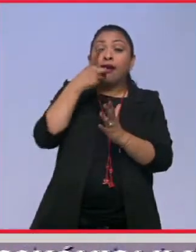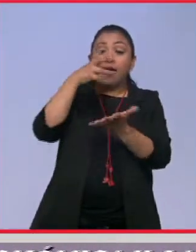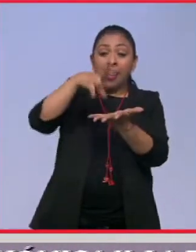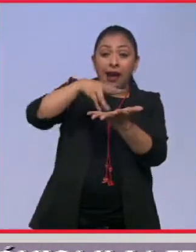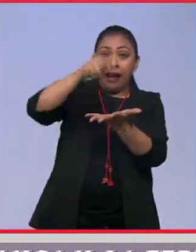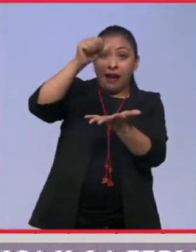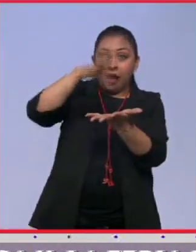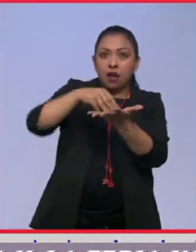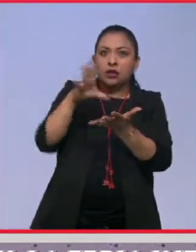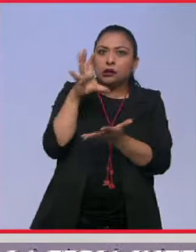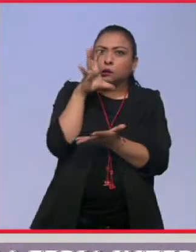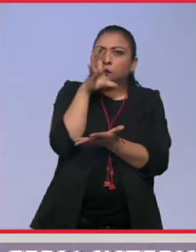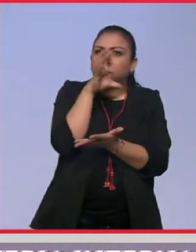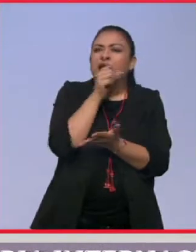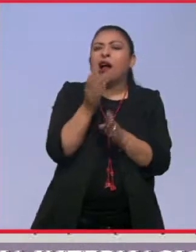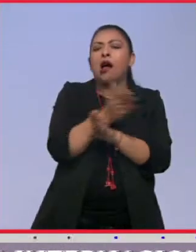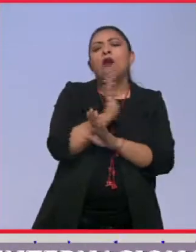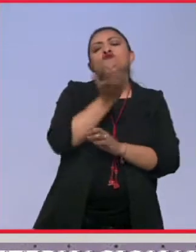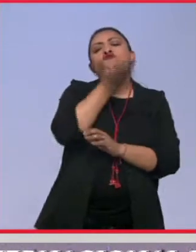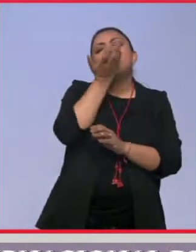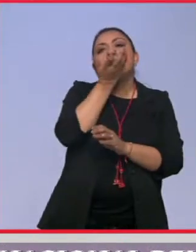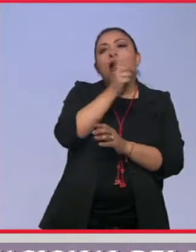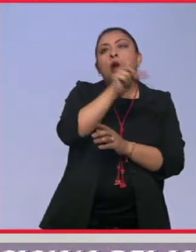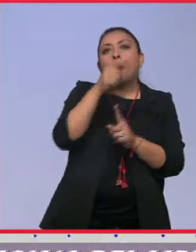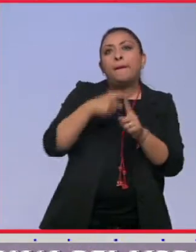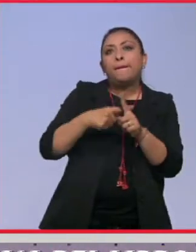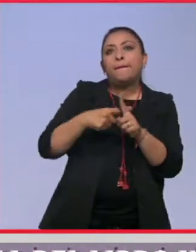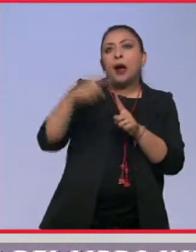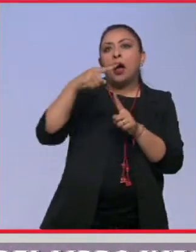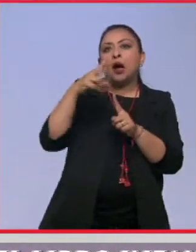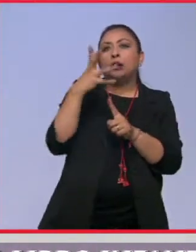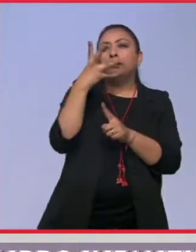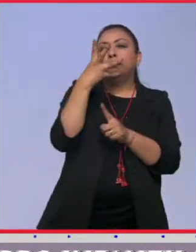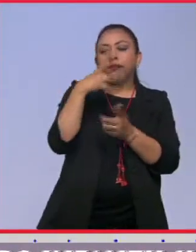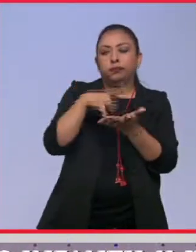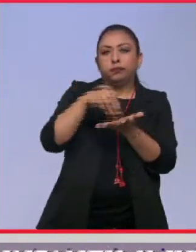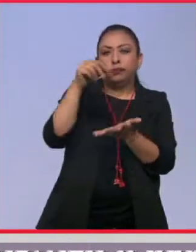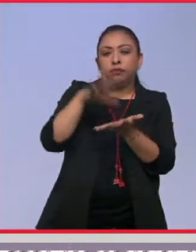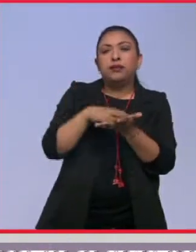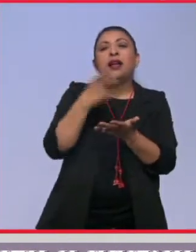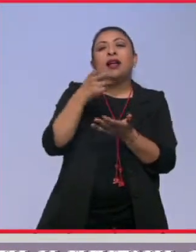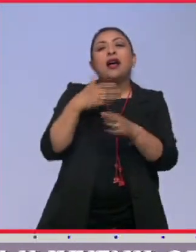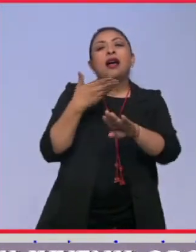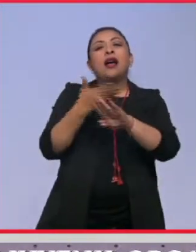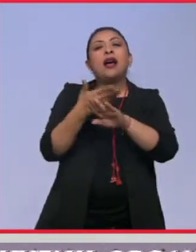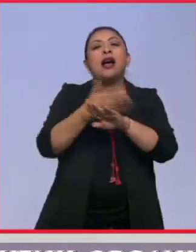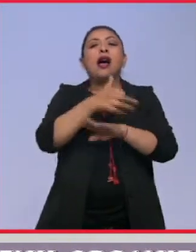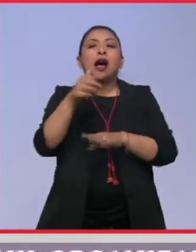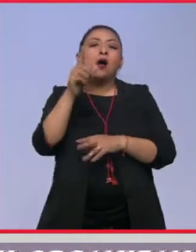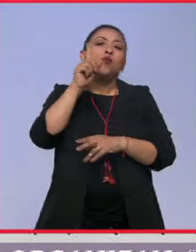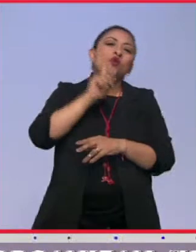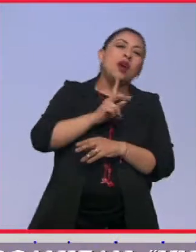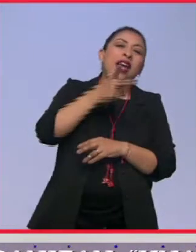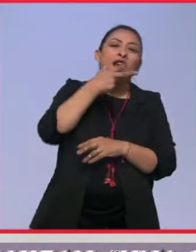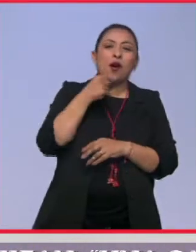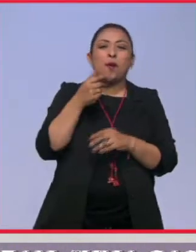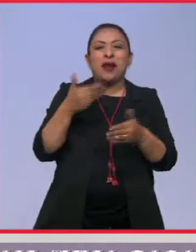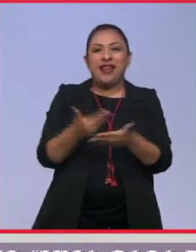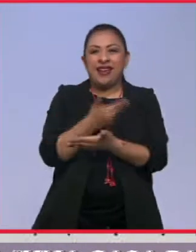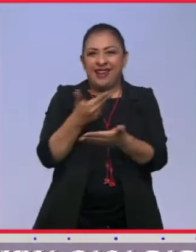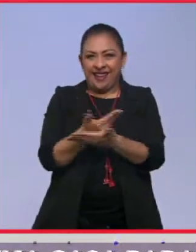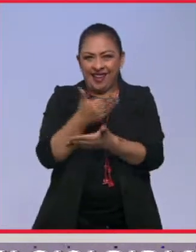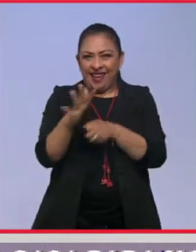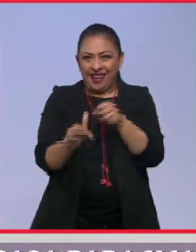un calor mayor al que habitualmente había, y eso impacta en el sexo de las crías. Entonces estamos hablando de que no